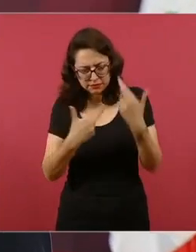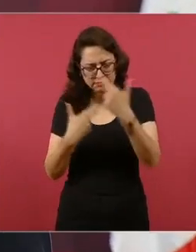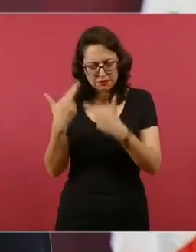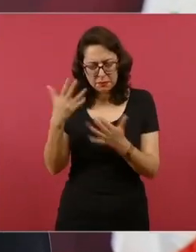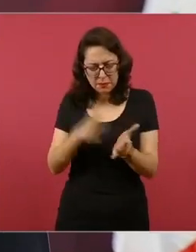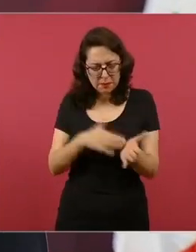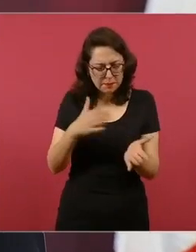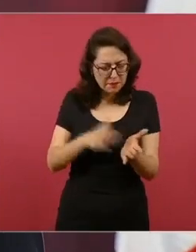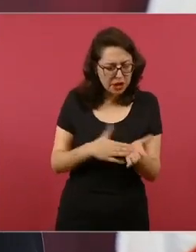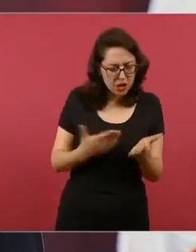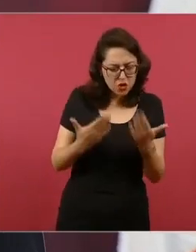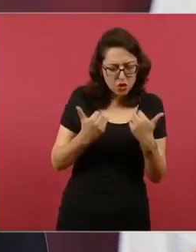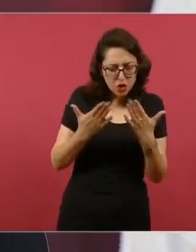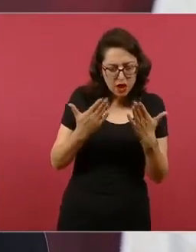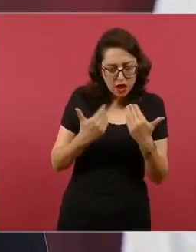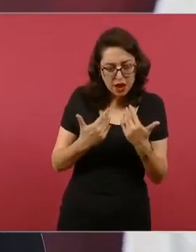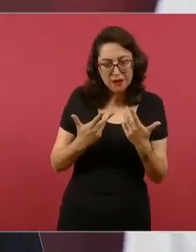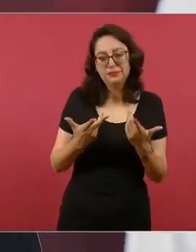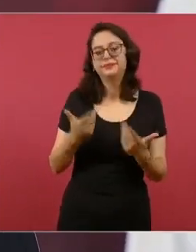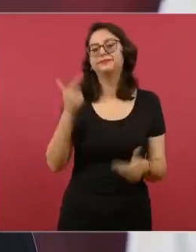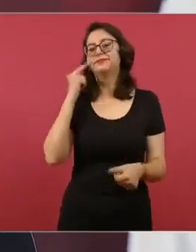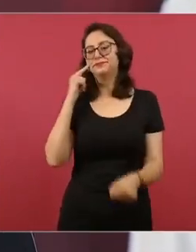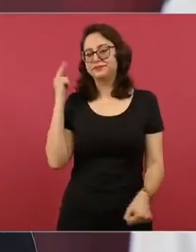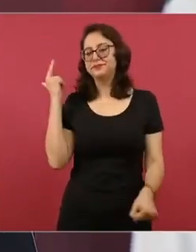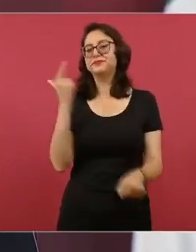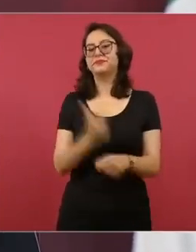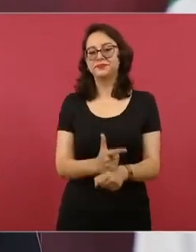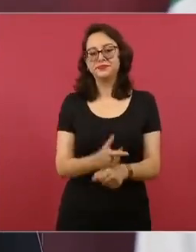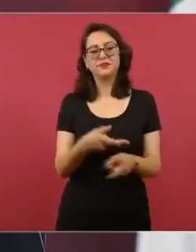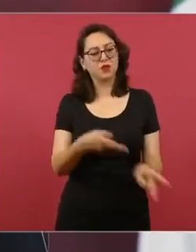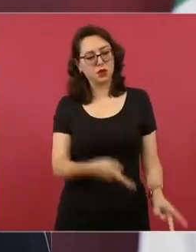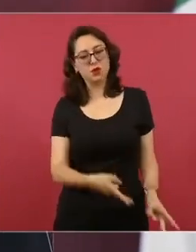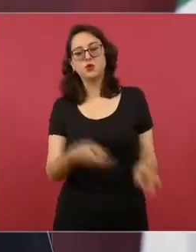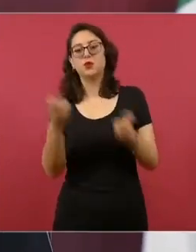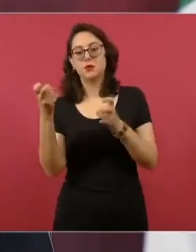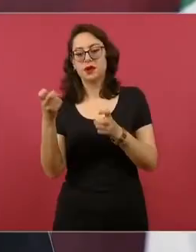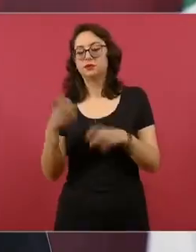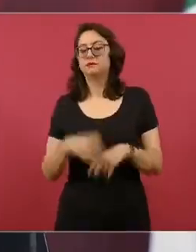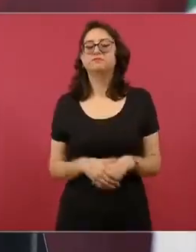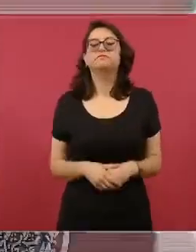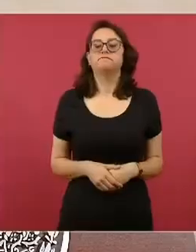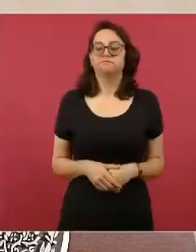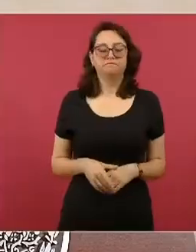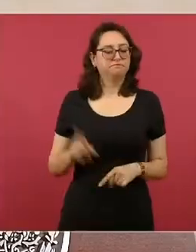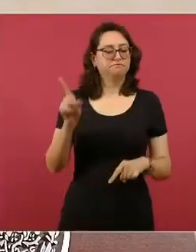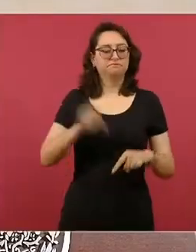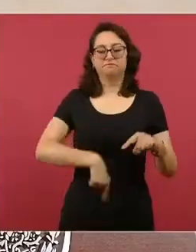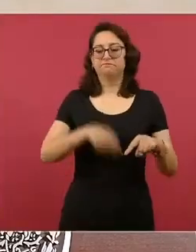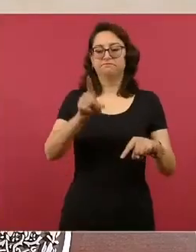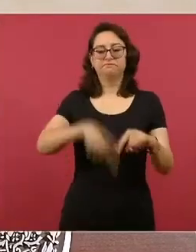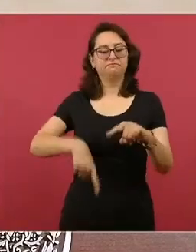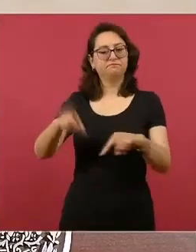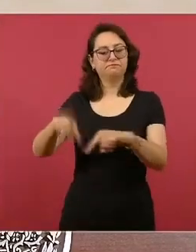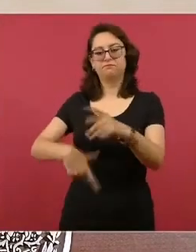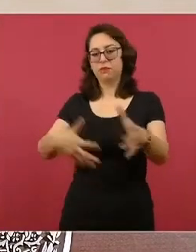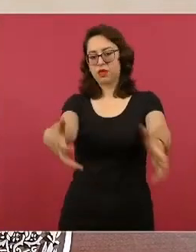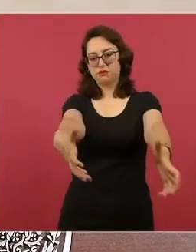de México, si no hay justificación, ellos las